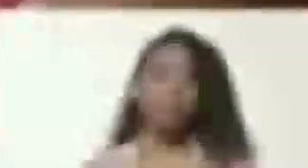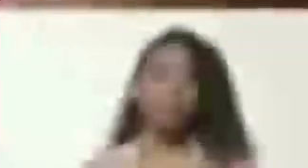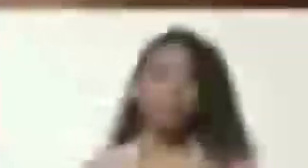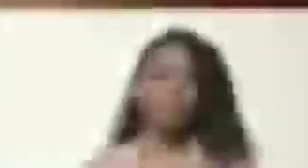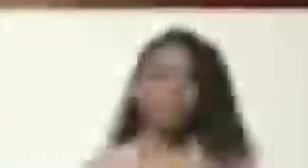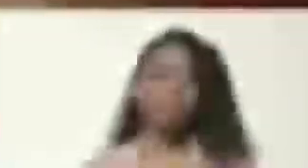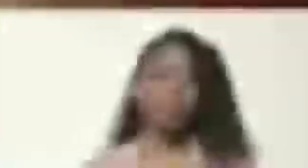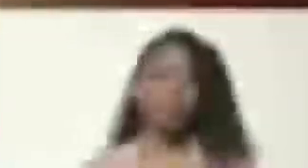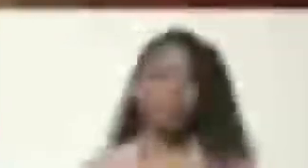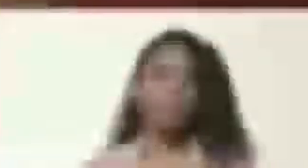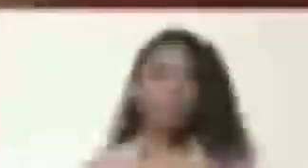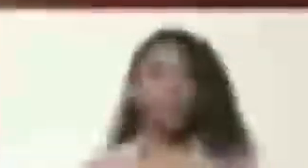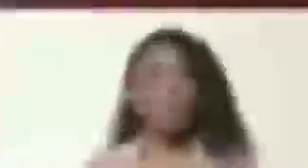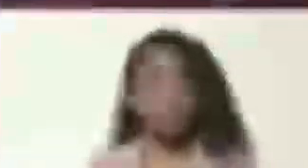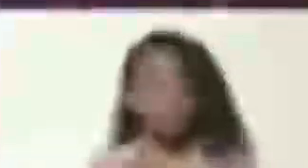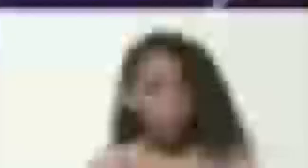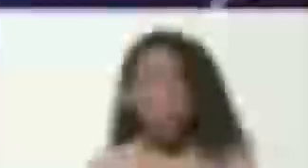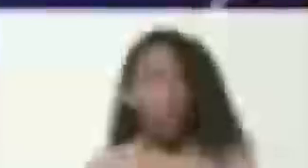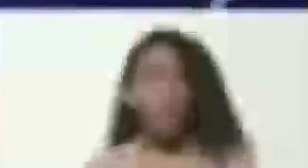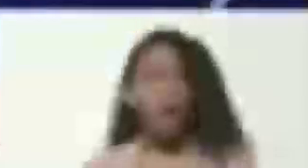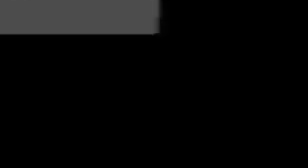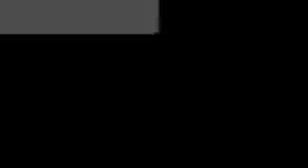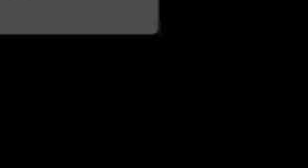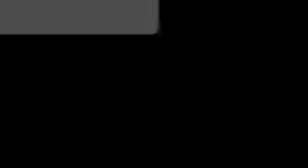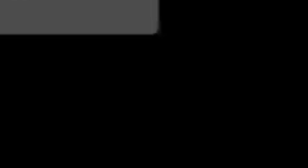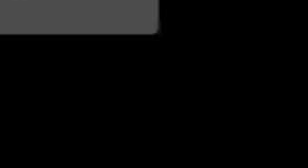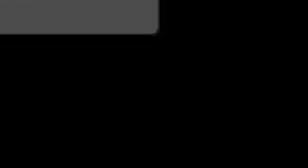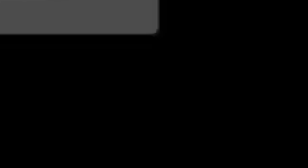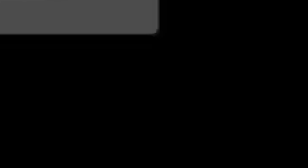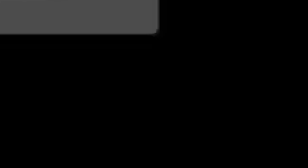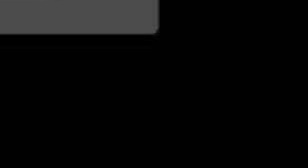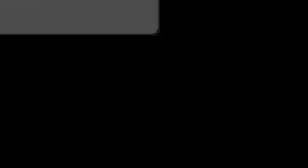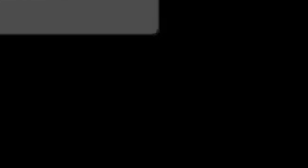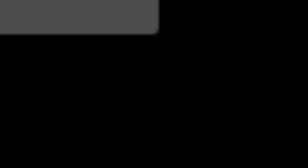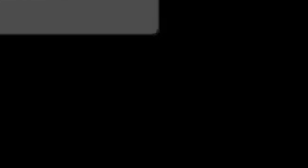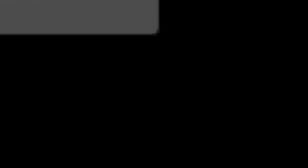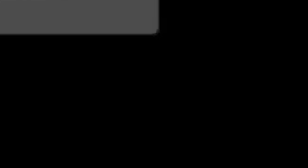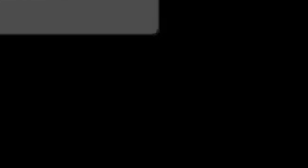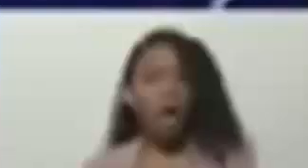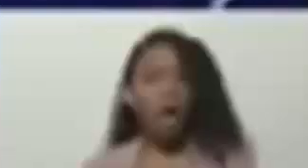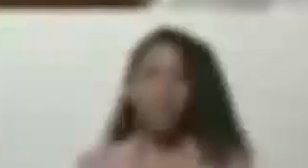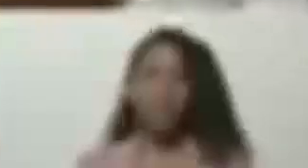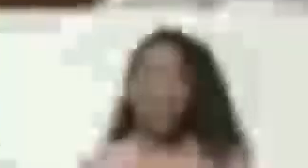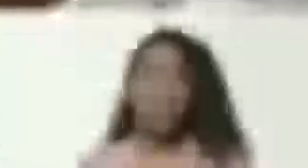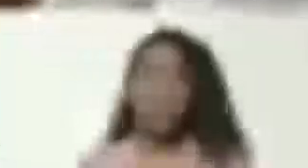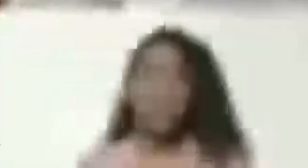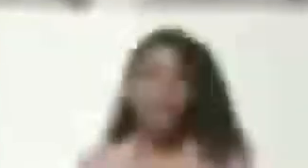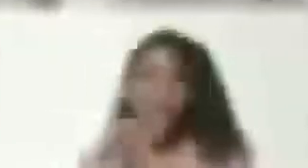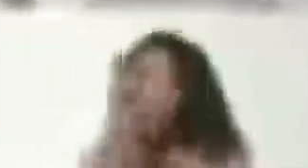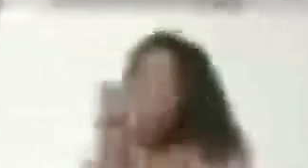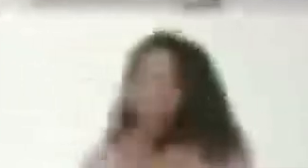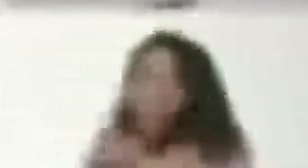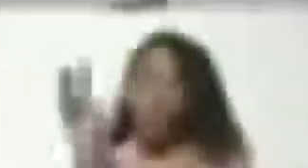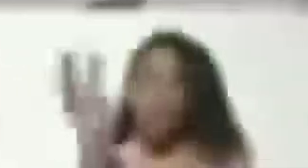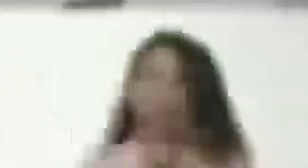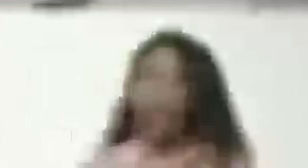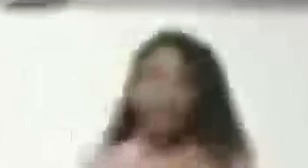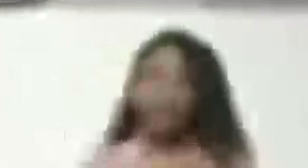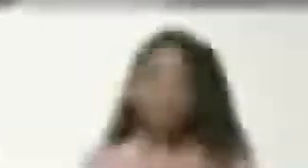sentar a esperar que esto se lleve a buen cabo, a buen término, compañero,